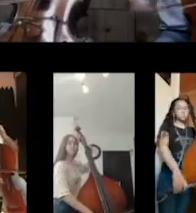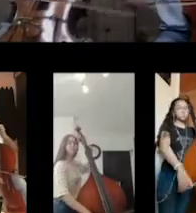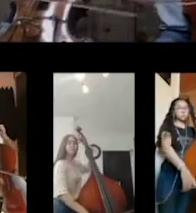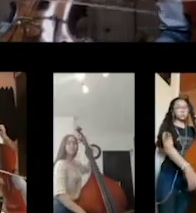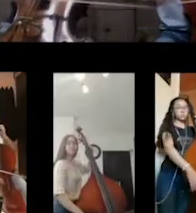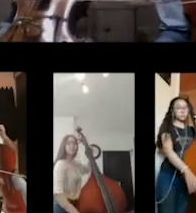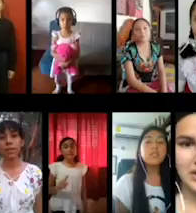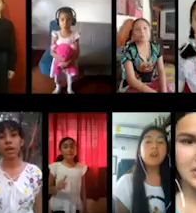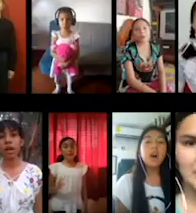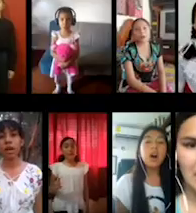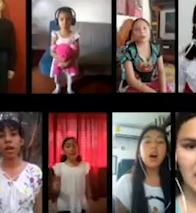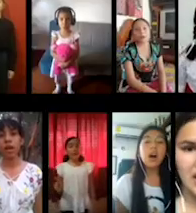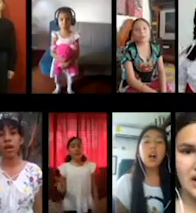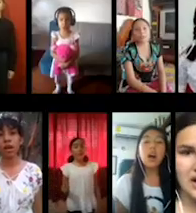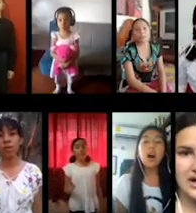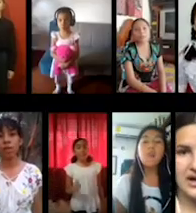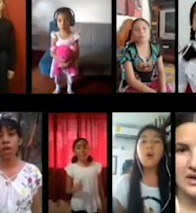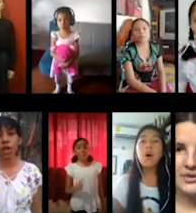¡Gracias!